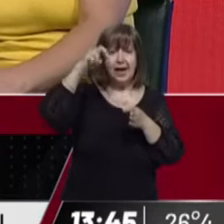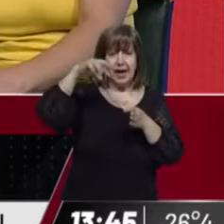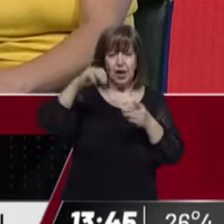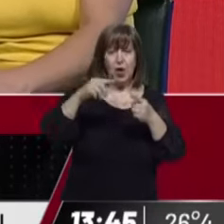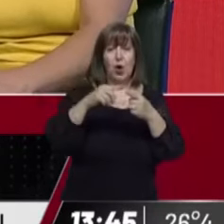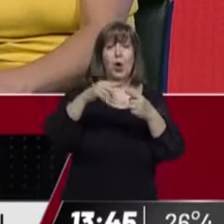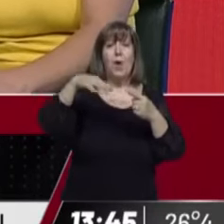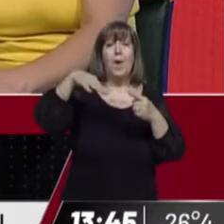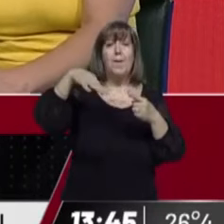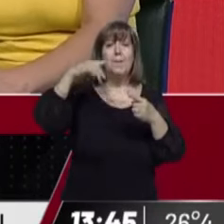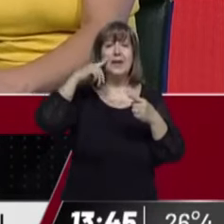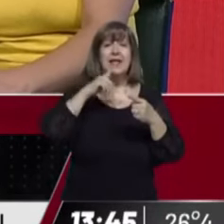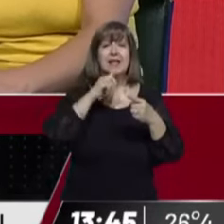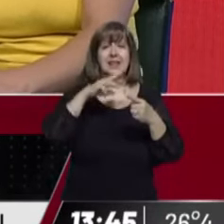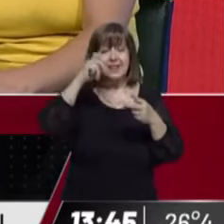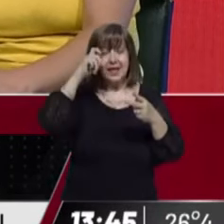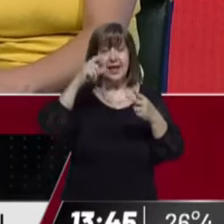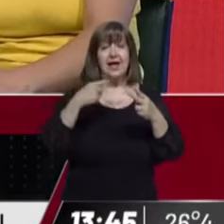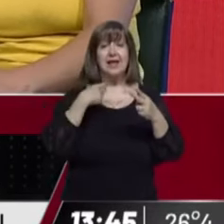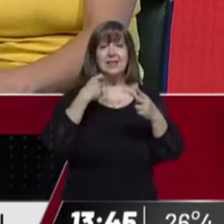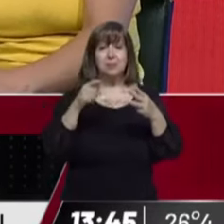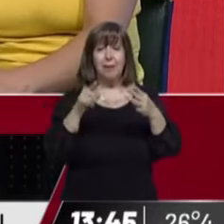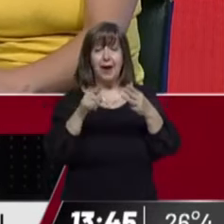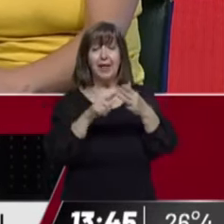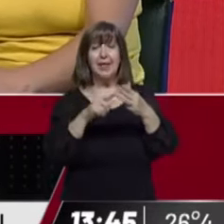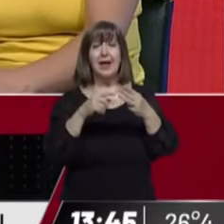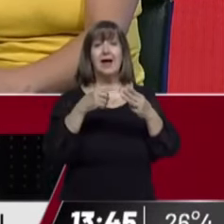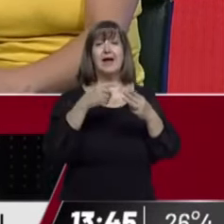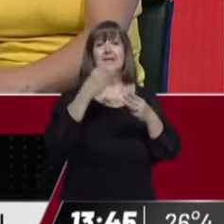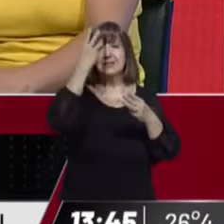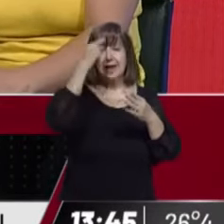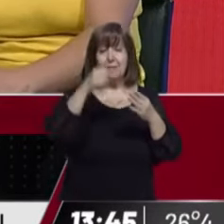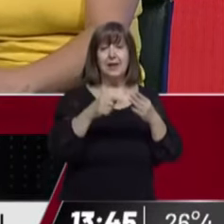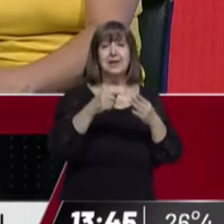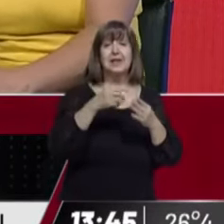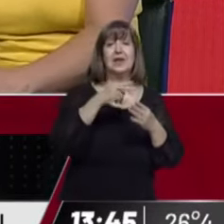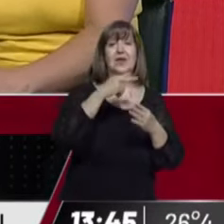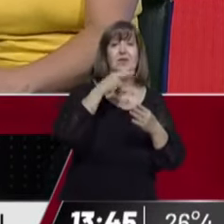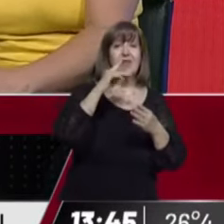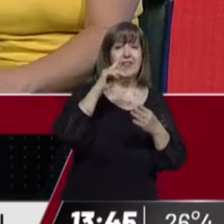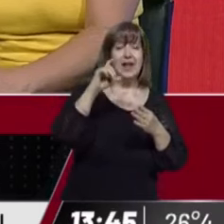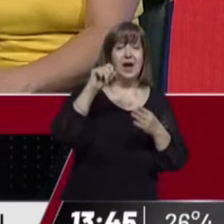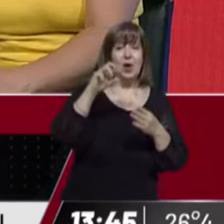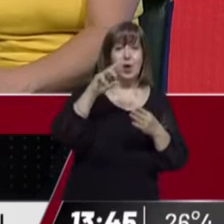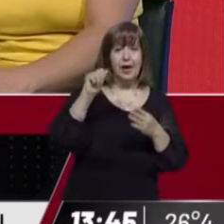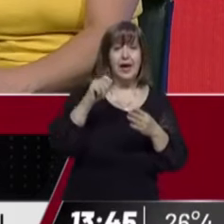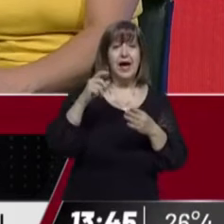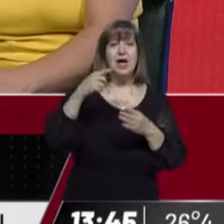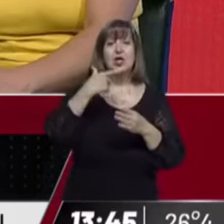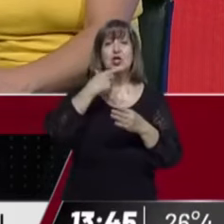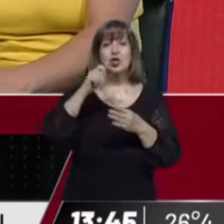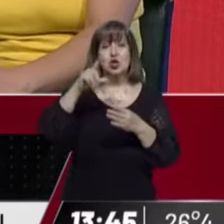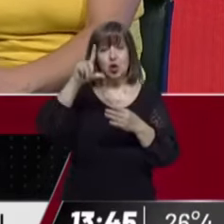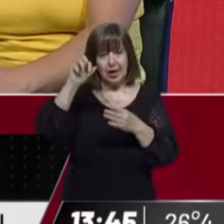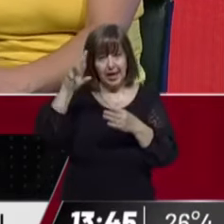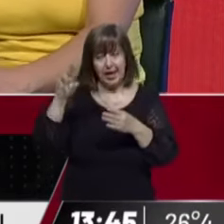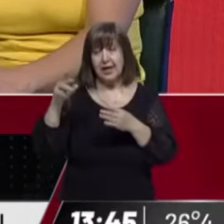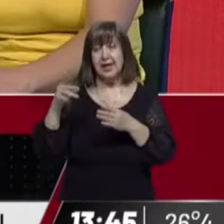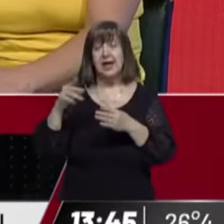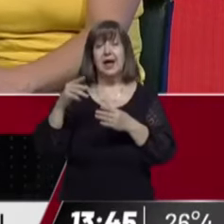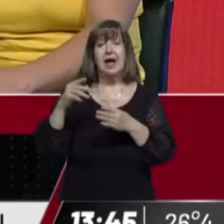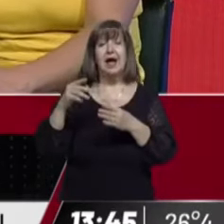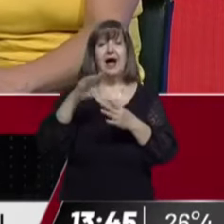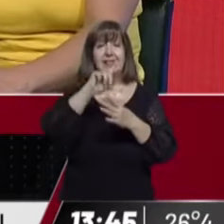Mendocinas, Avenida España, 9 de Julio, Avenida San Martín, Videla Correas, está Soler, está